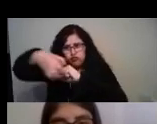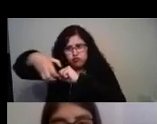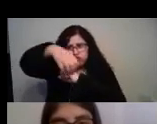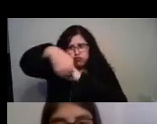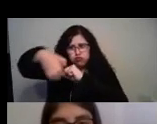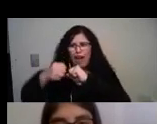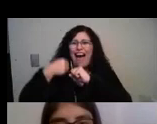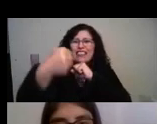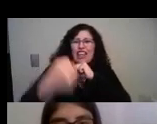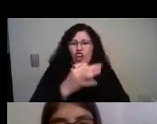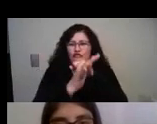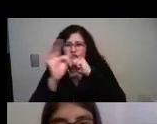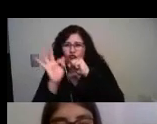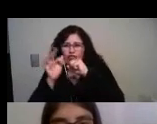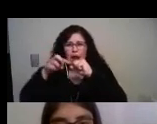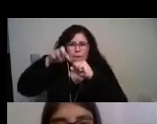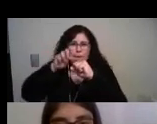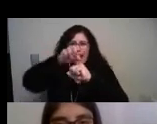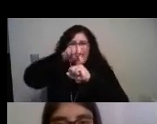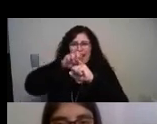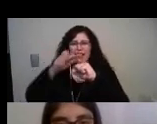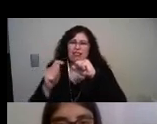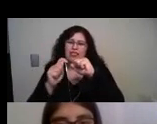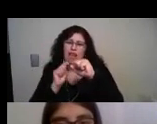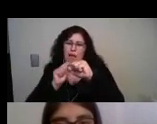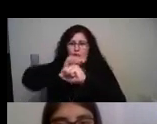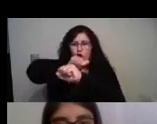el lóbulo frontal, parietal y temporal, ¿ya?